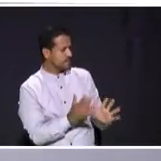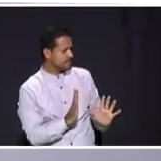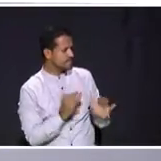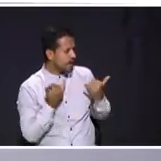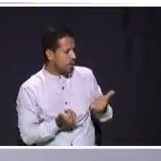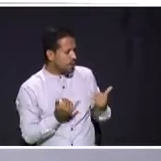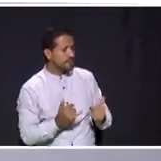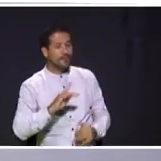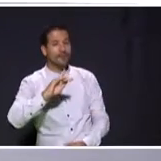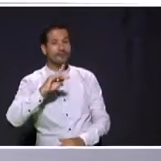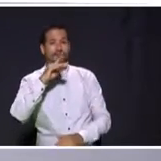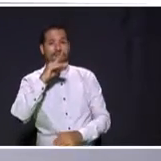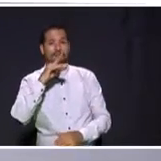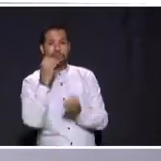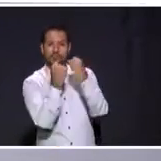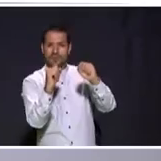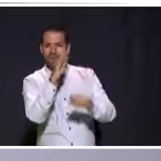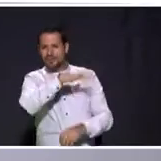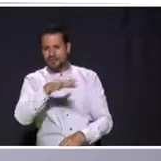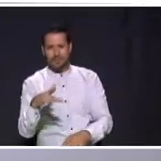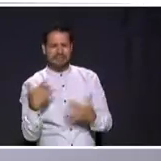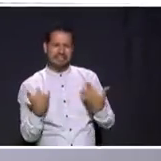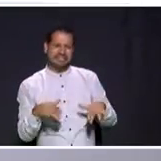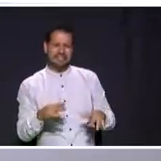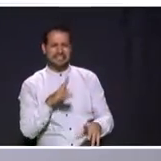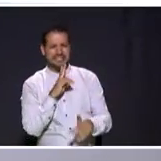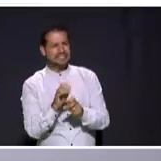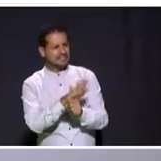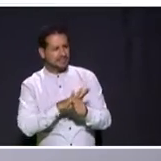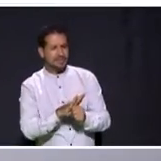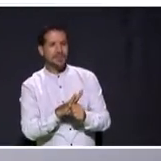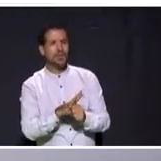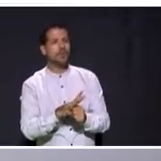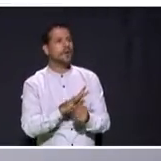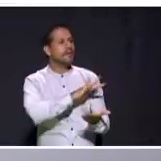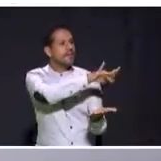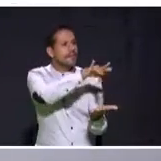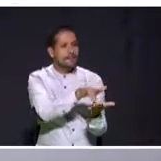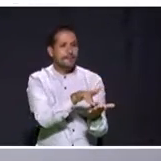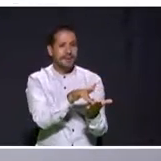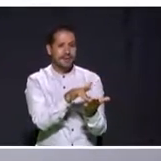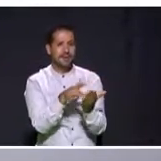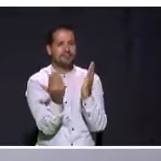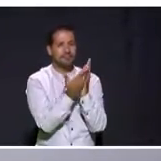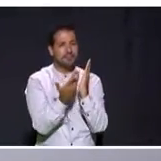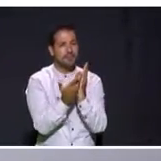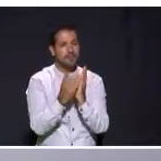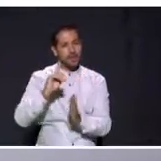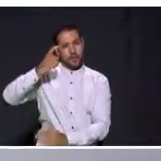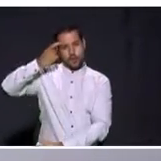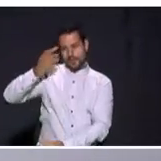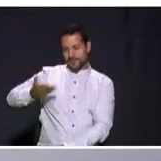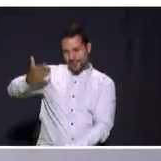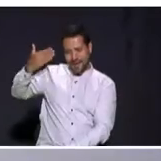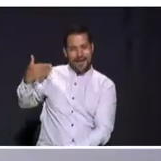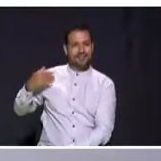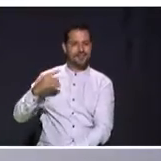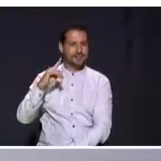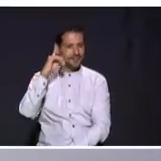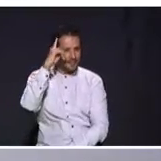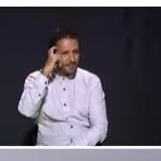tienen un problema grande lo llamaría yo con el tema de los parques educativos que fueron construidos precisamente en la gobernación de sergio fajardo